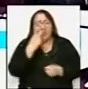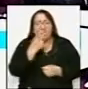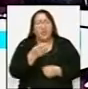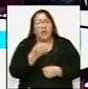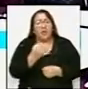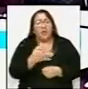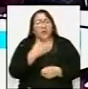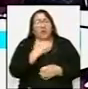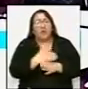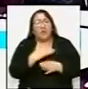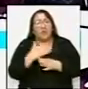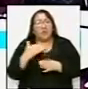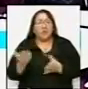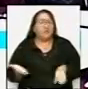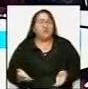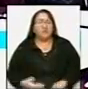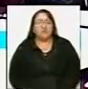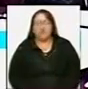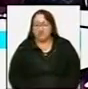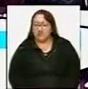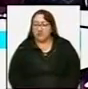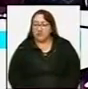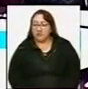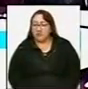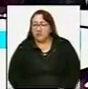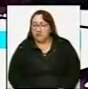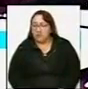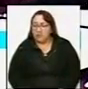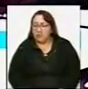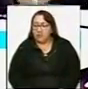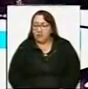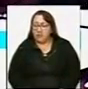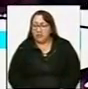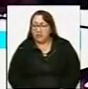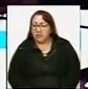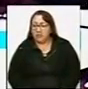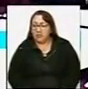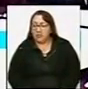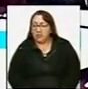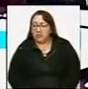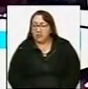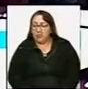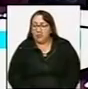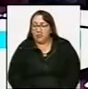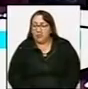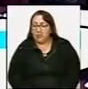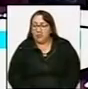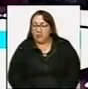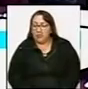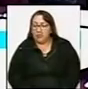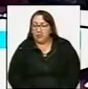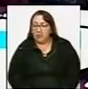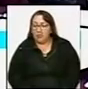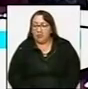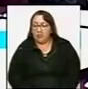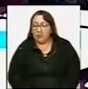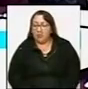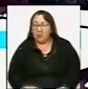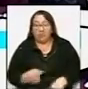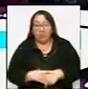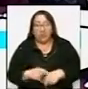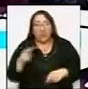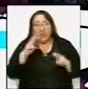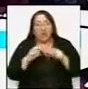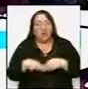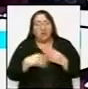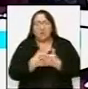tengas... Sí, pues, o sea, ya me queda claro que hay un momento en el cual se tiene que revisar, y ahí. Pero